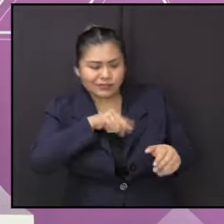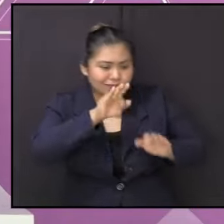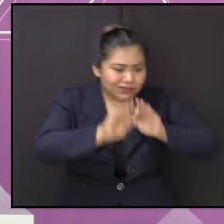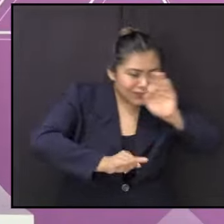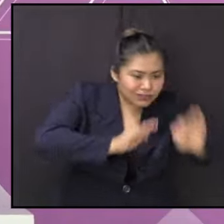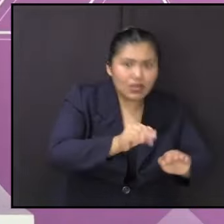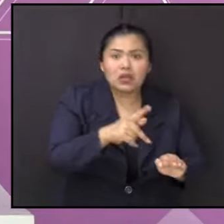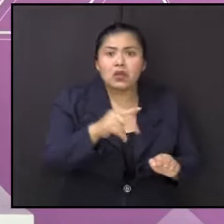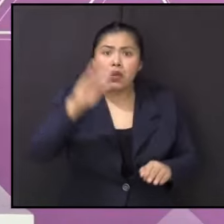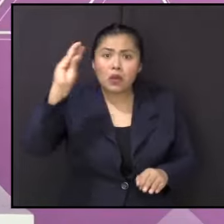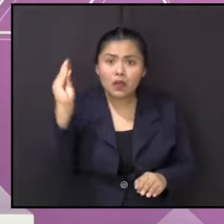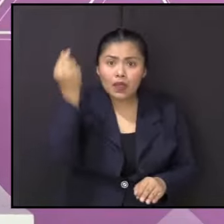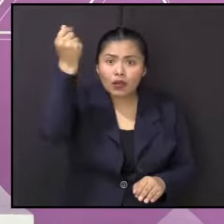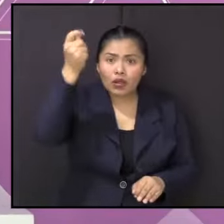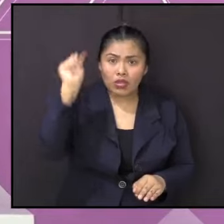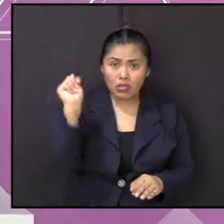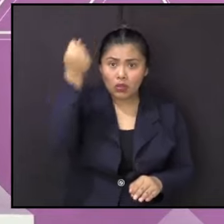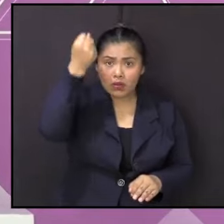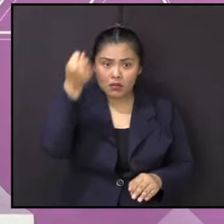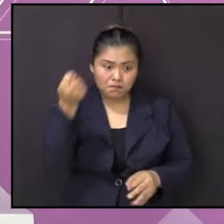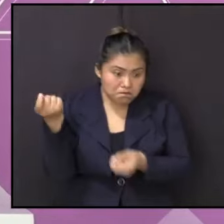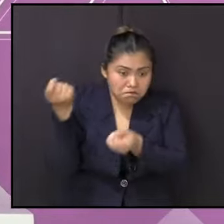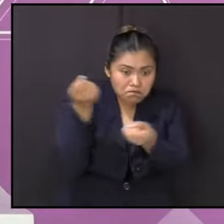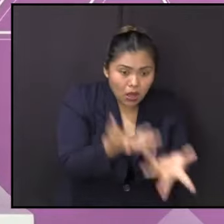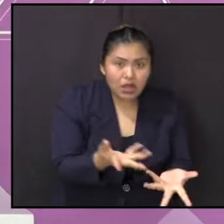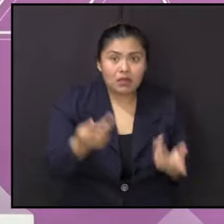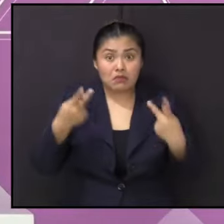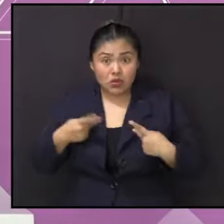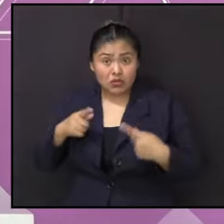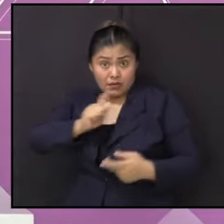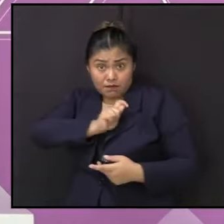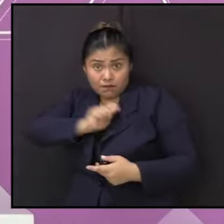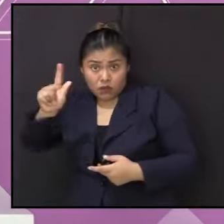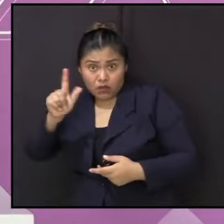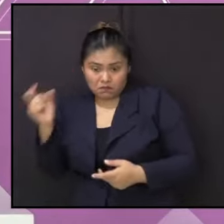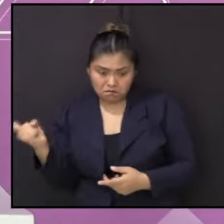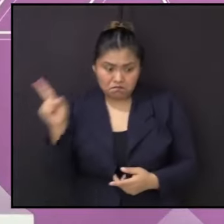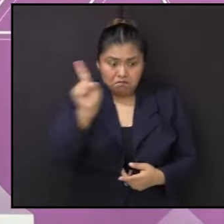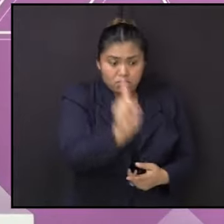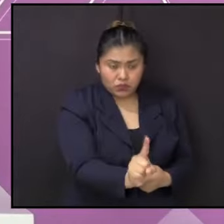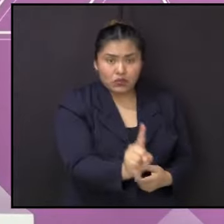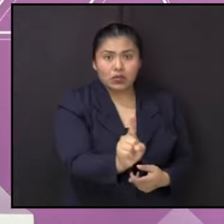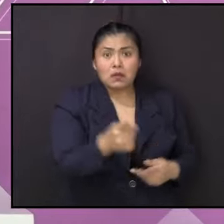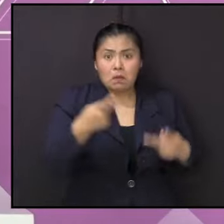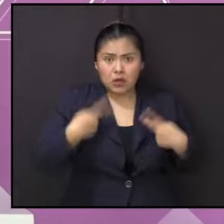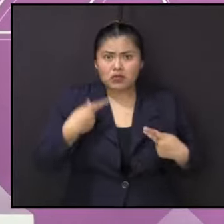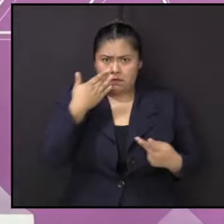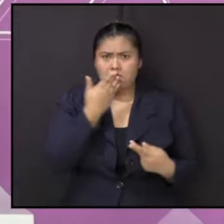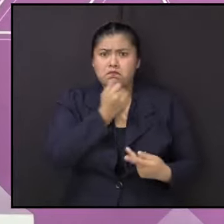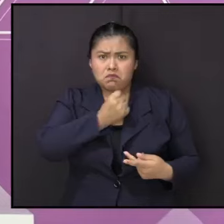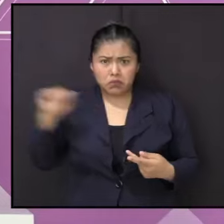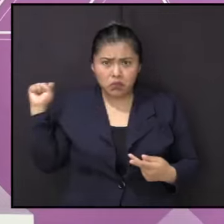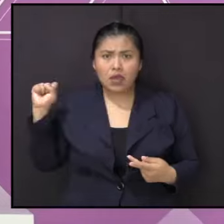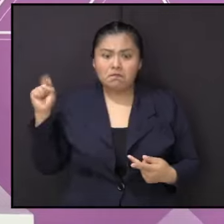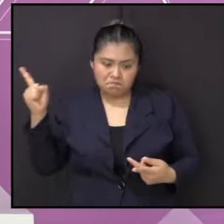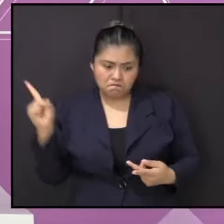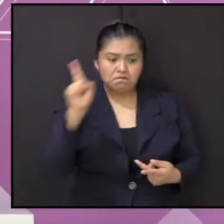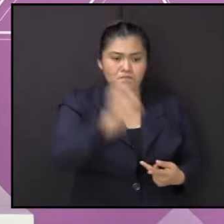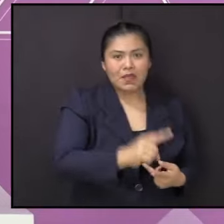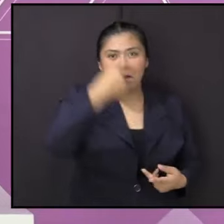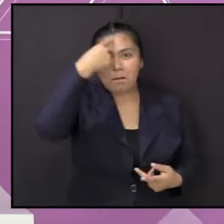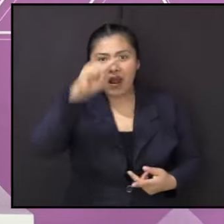traerles tecnología de punta, a traer gente profesional, gente capacitada, gente que realmente los oriente, porque